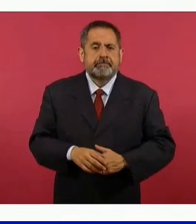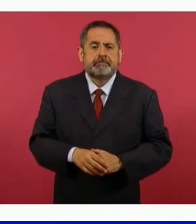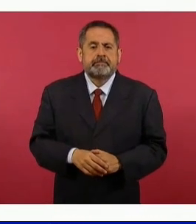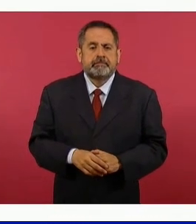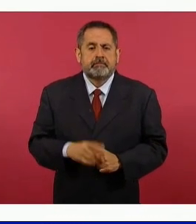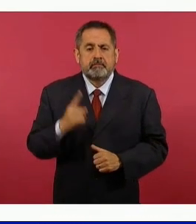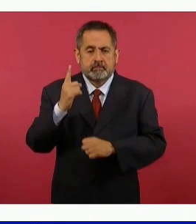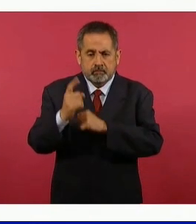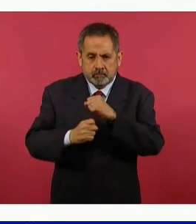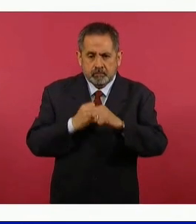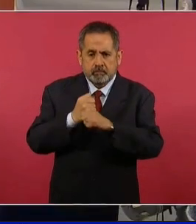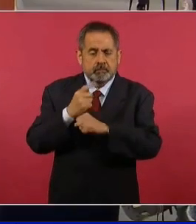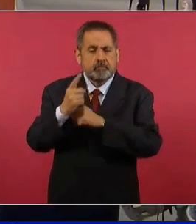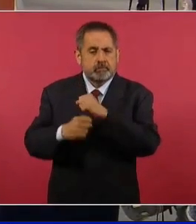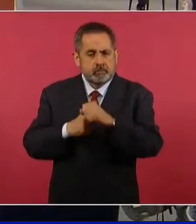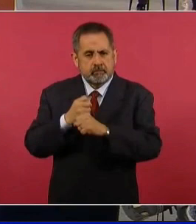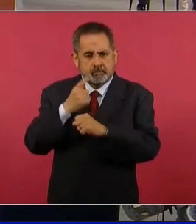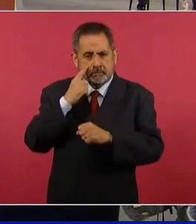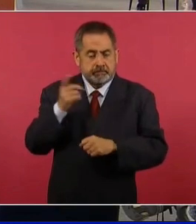por año. Esto,